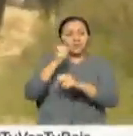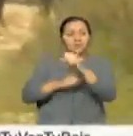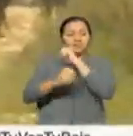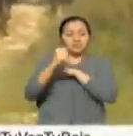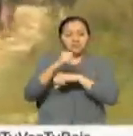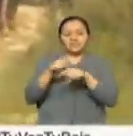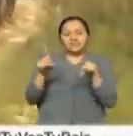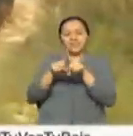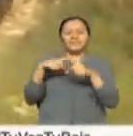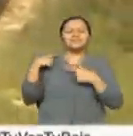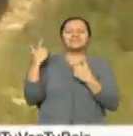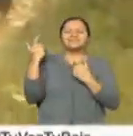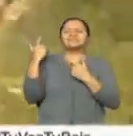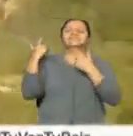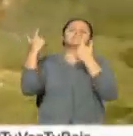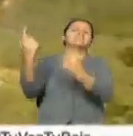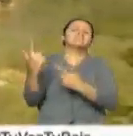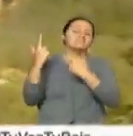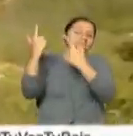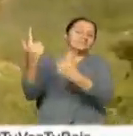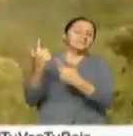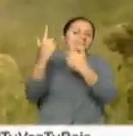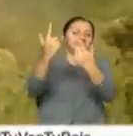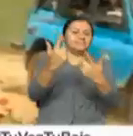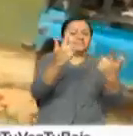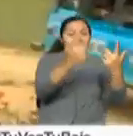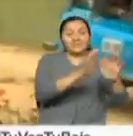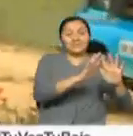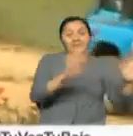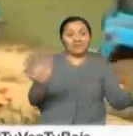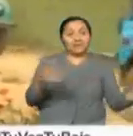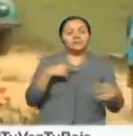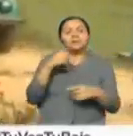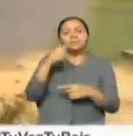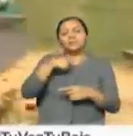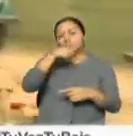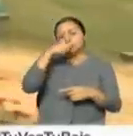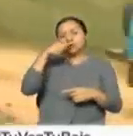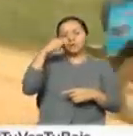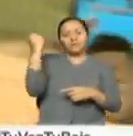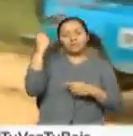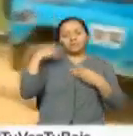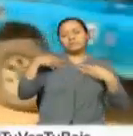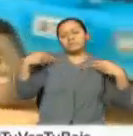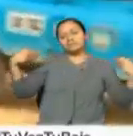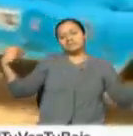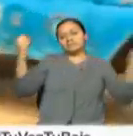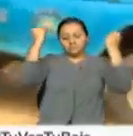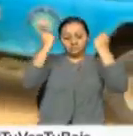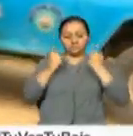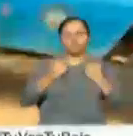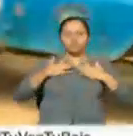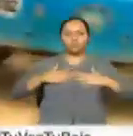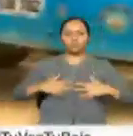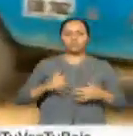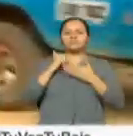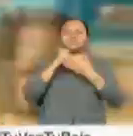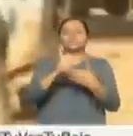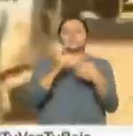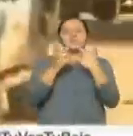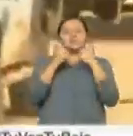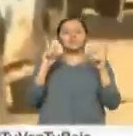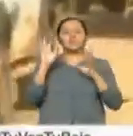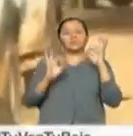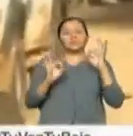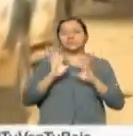cuando en la desmovilización de milicias irregulares de extrema derecha, traficantes de drogas se hicieron pasar por paramilitares para obtener los beneficios